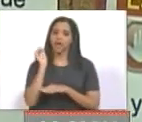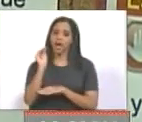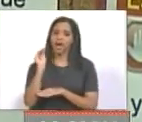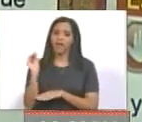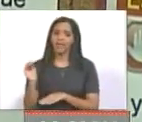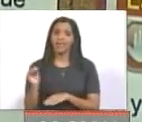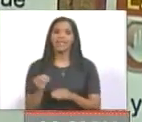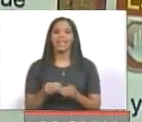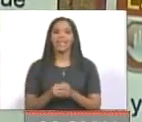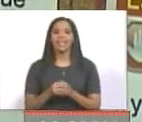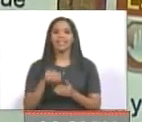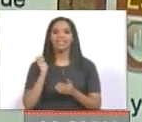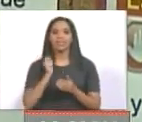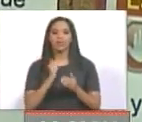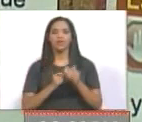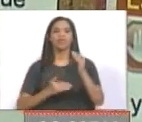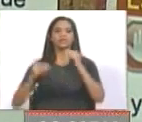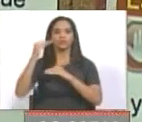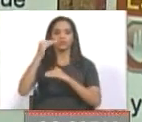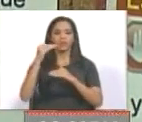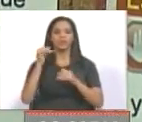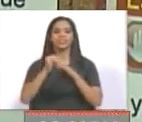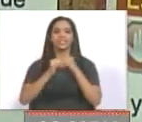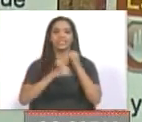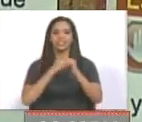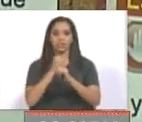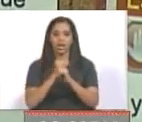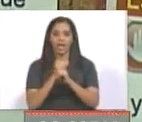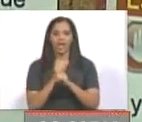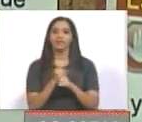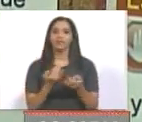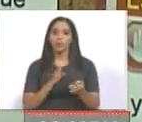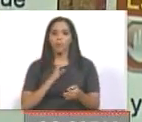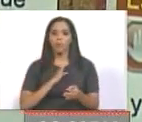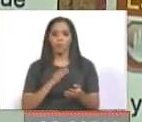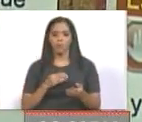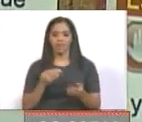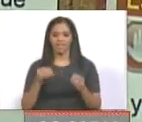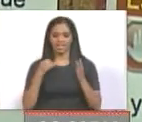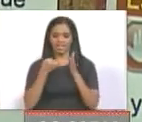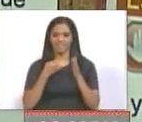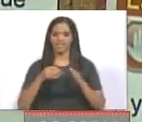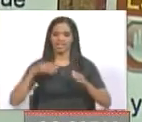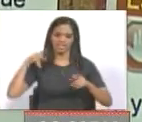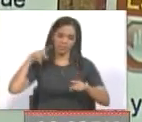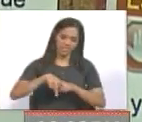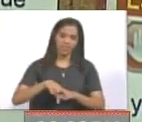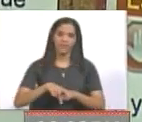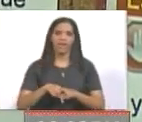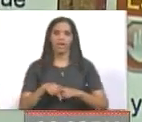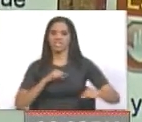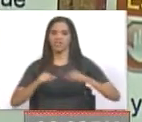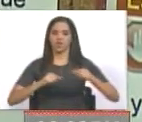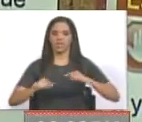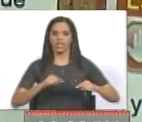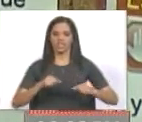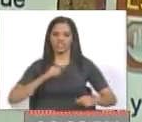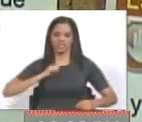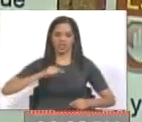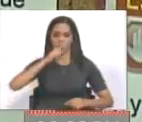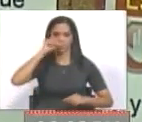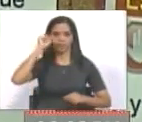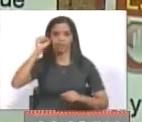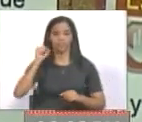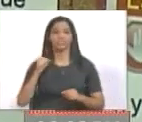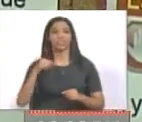Corte Penal Internacional como parte de la estructura represiva que ejecuta órdenes del tirano Nicolás. Tanto Delcy